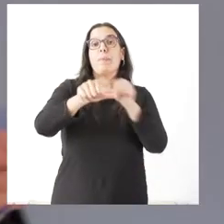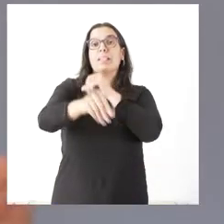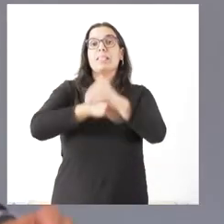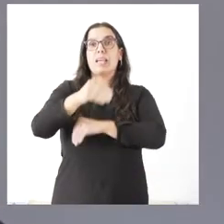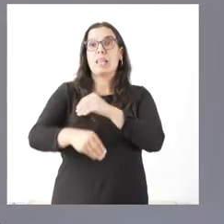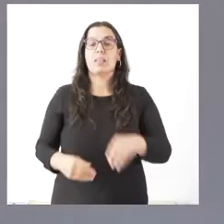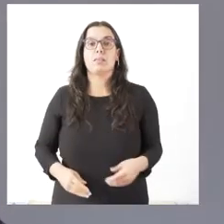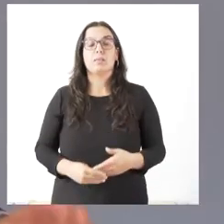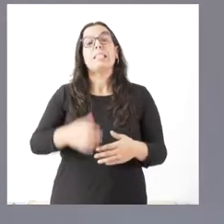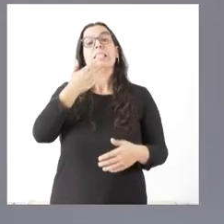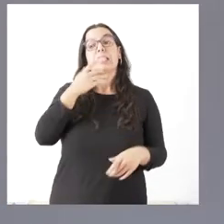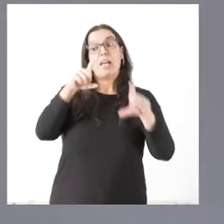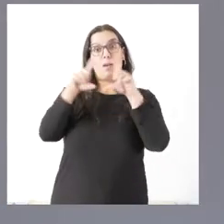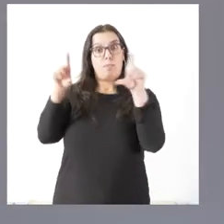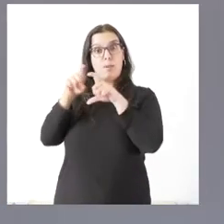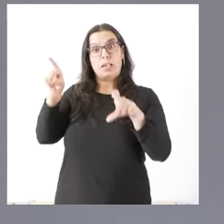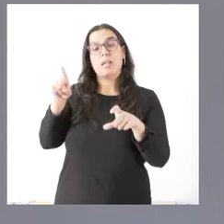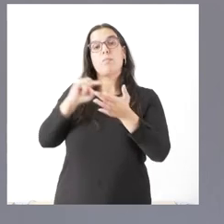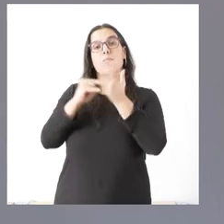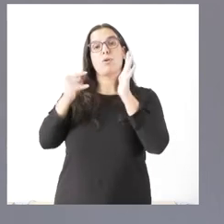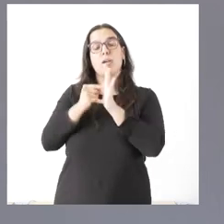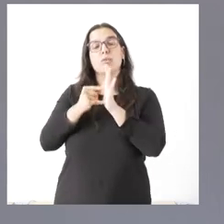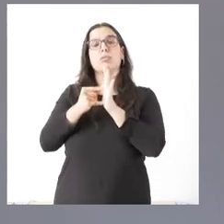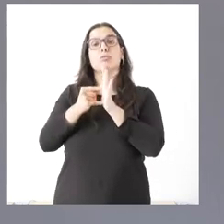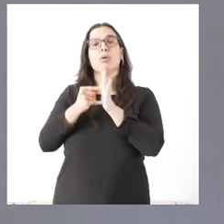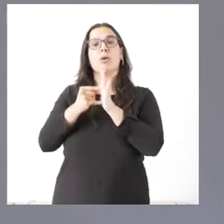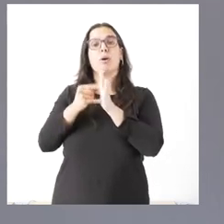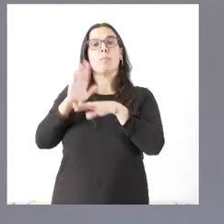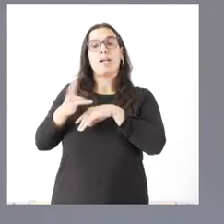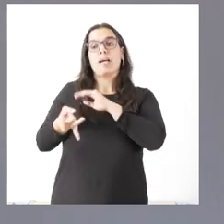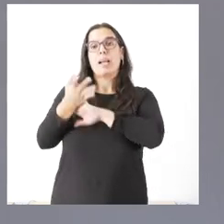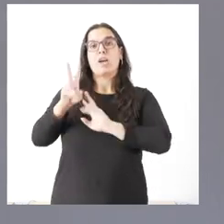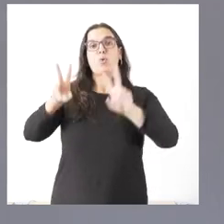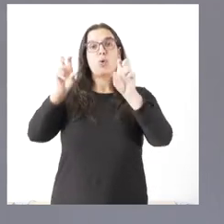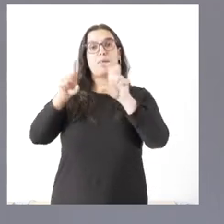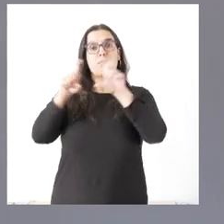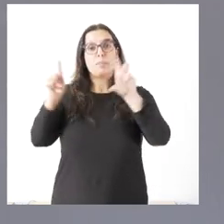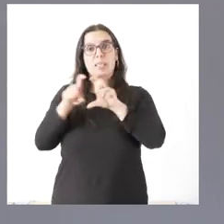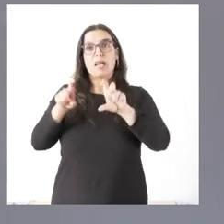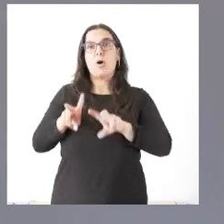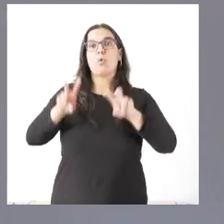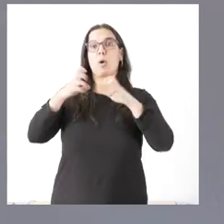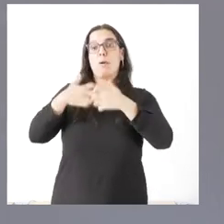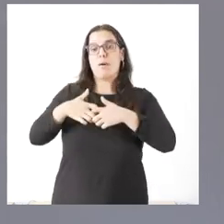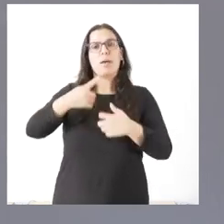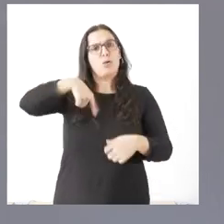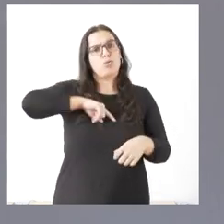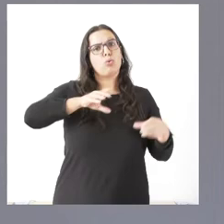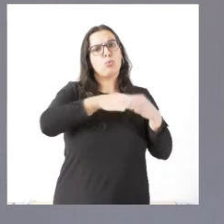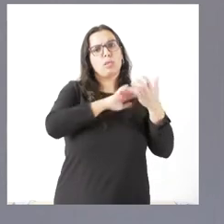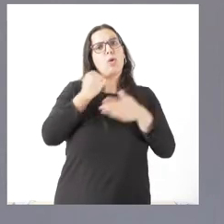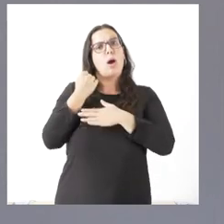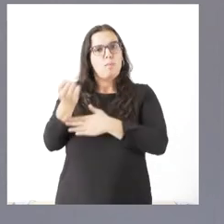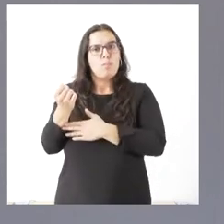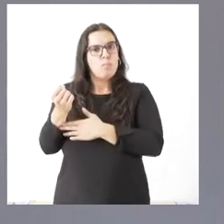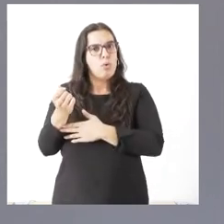esas empresas que usted dice tienen proyectos de poner en marcha nuevas empresas y nuevas fábricas, van a contar con el apoyo de la Junta de Castilla y León